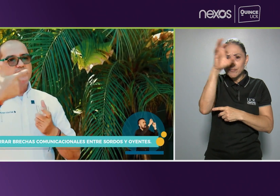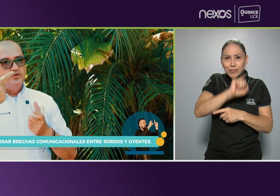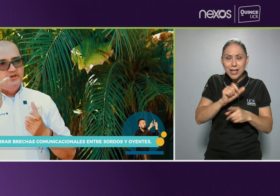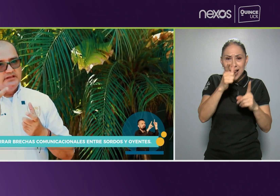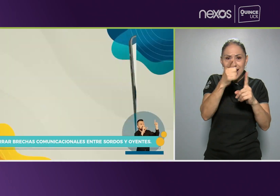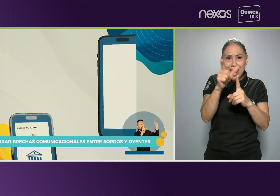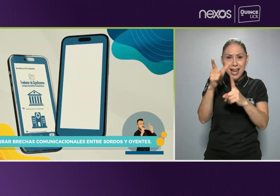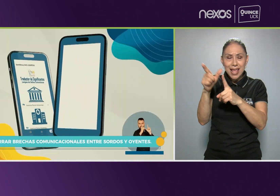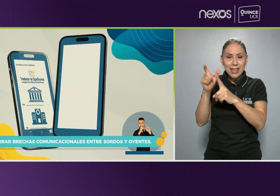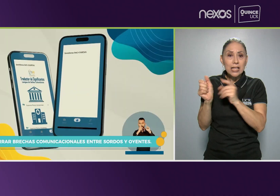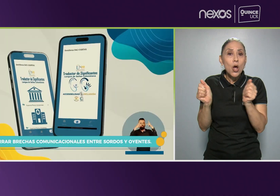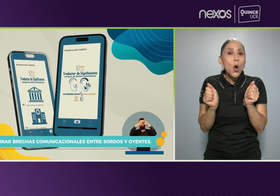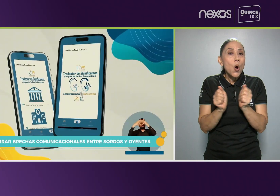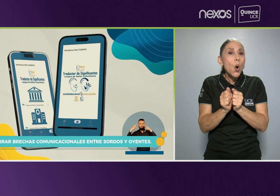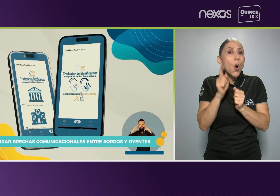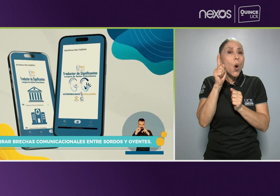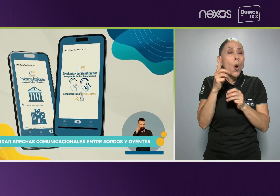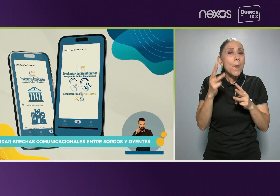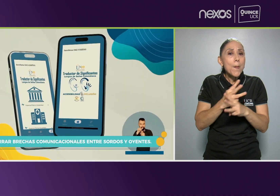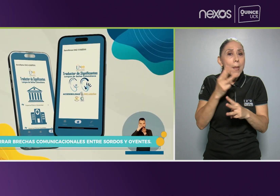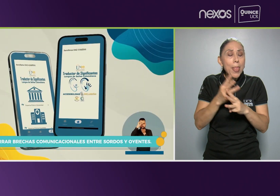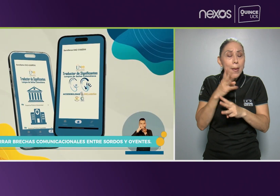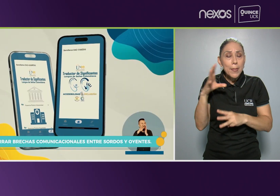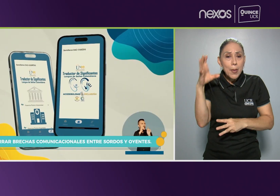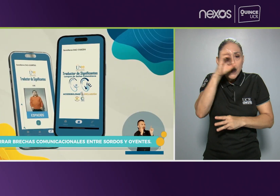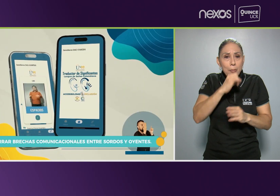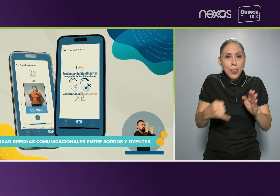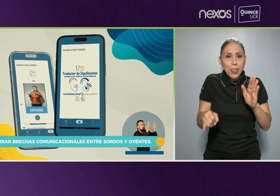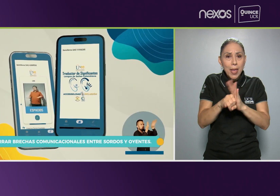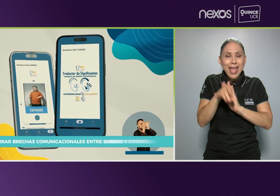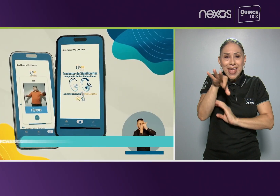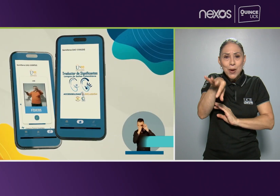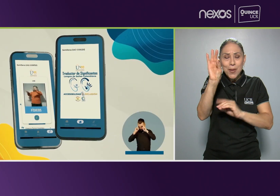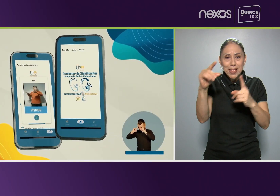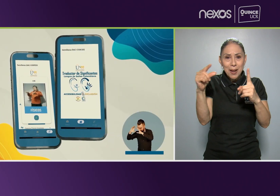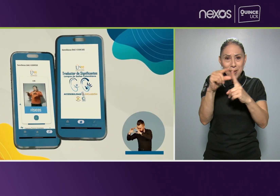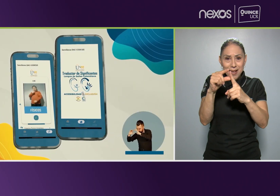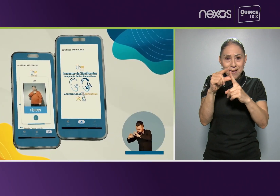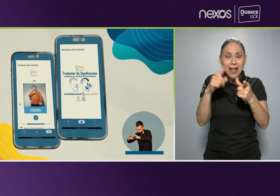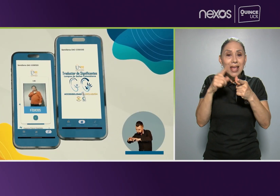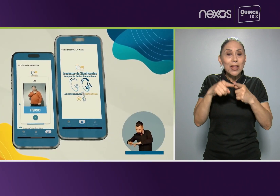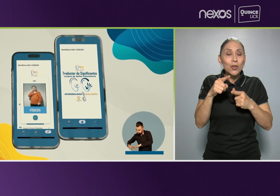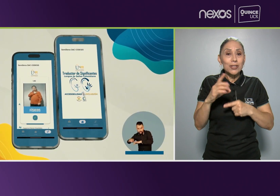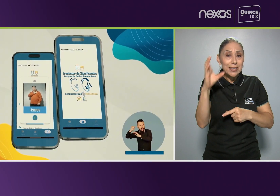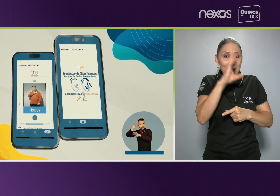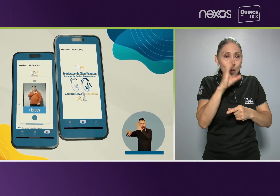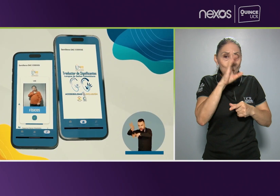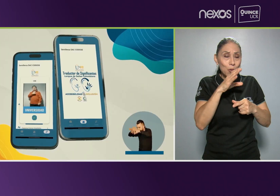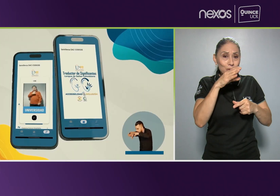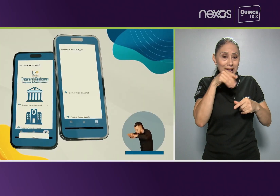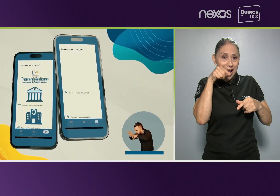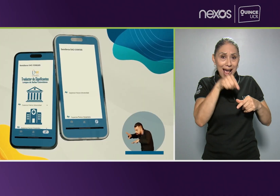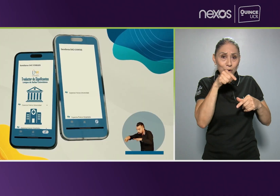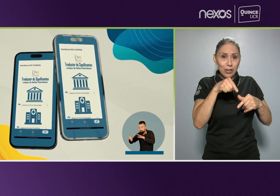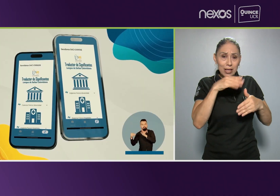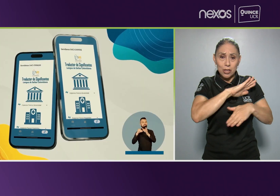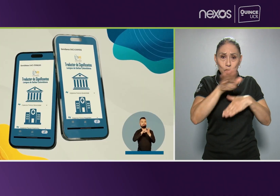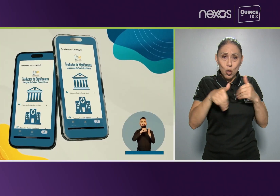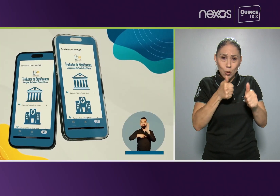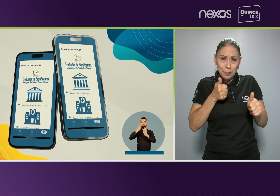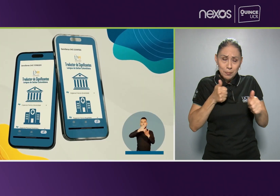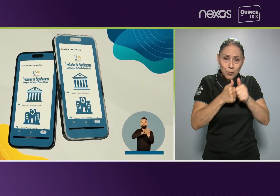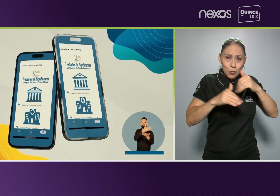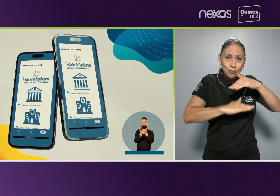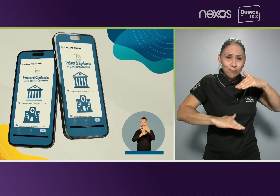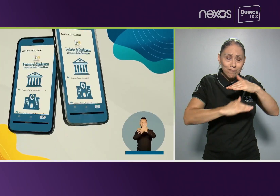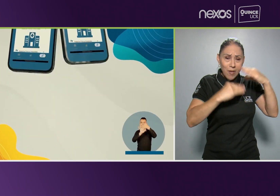de un algoritmo de identificación encuentra la palabra la busca dentro del motor de base de datos y muestra su traducción a